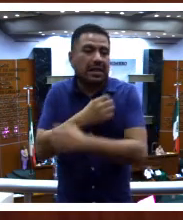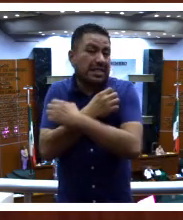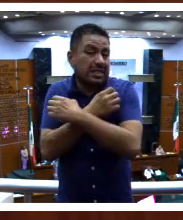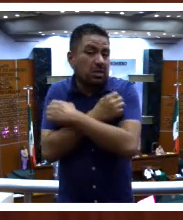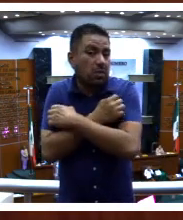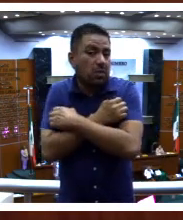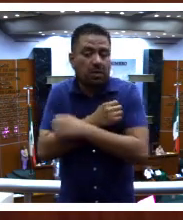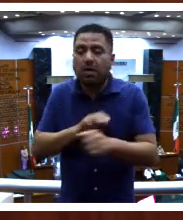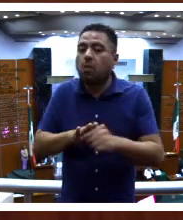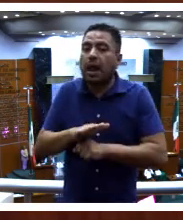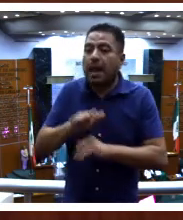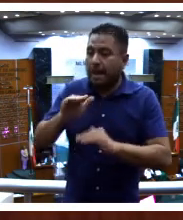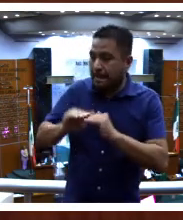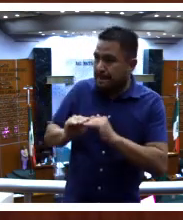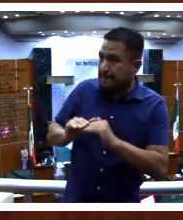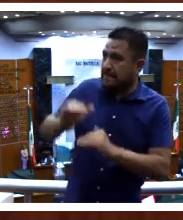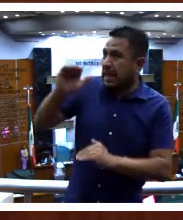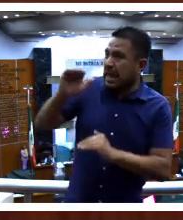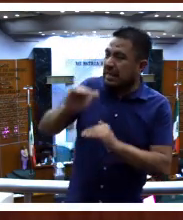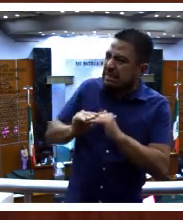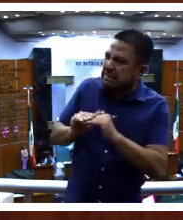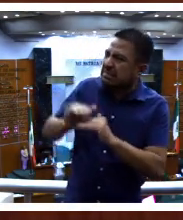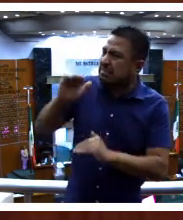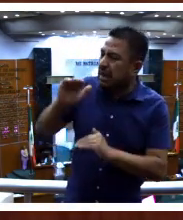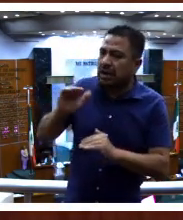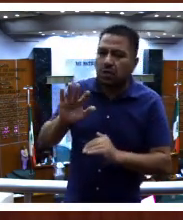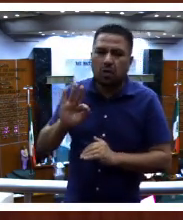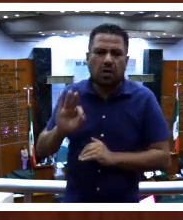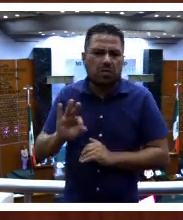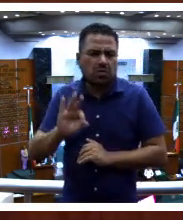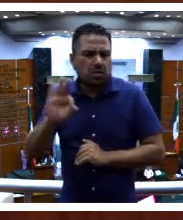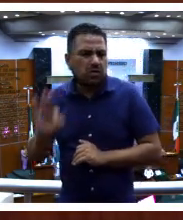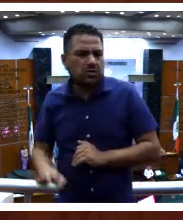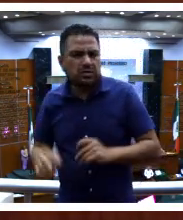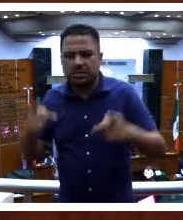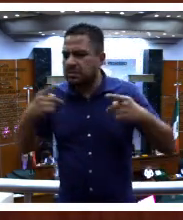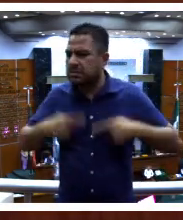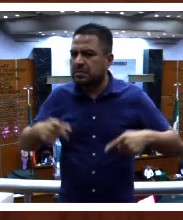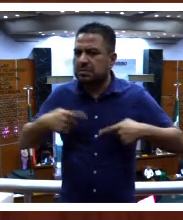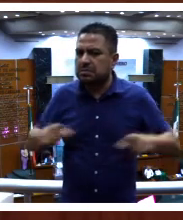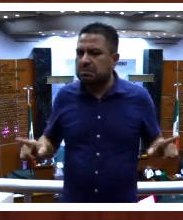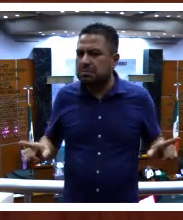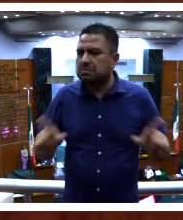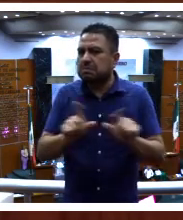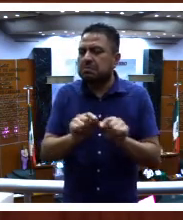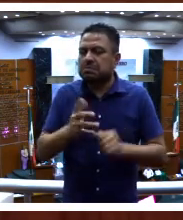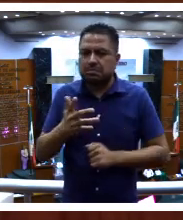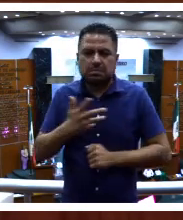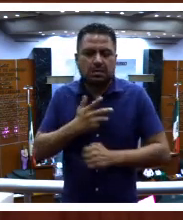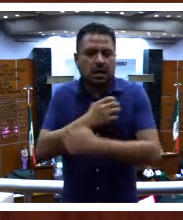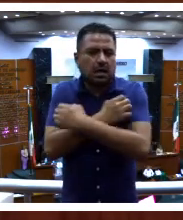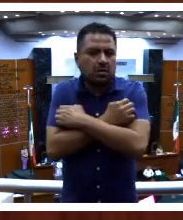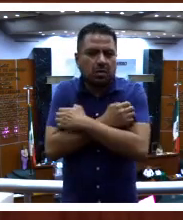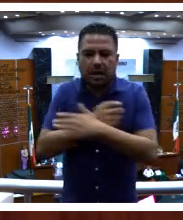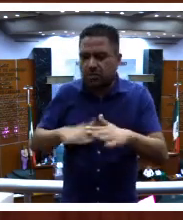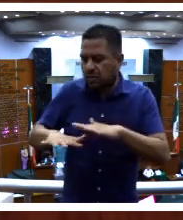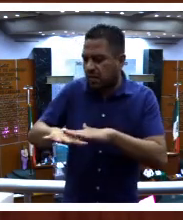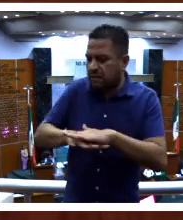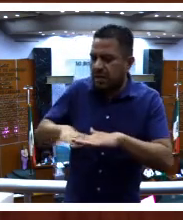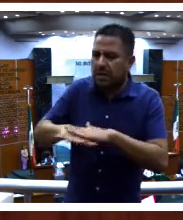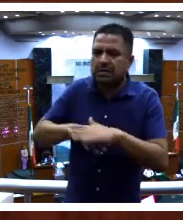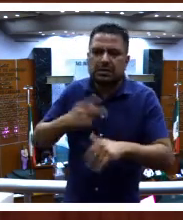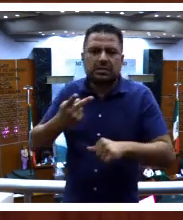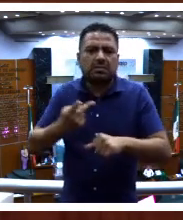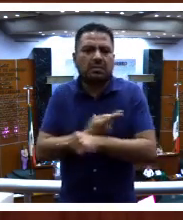educación es aumentar, porque resulta que más del 40% de la población solamente tiene educación básica, ¿qué